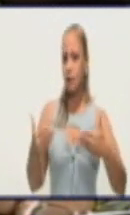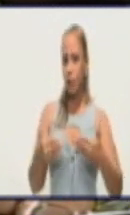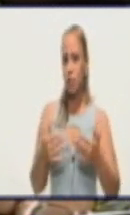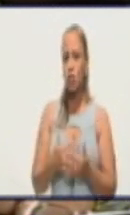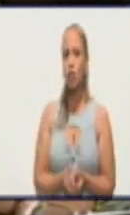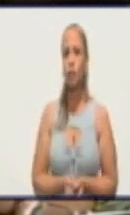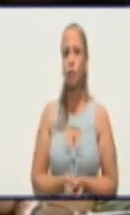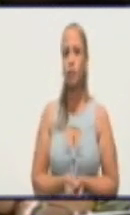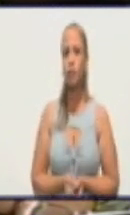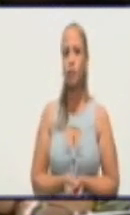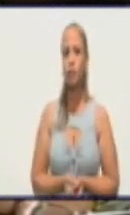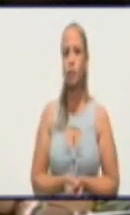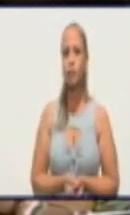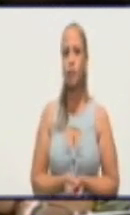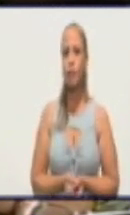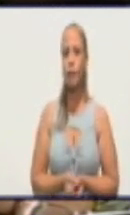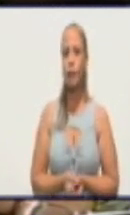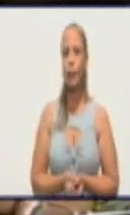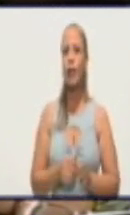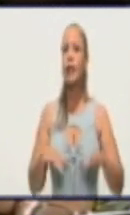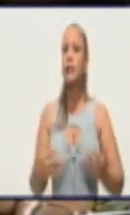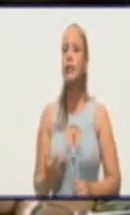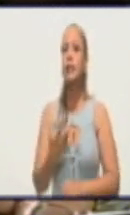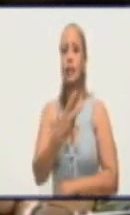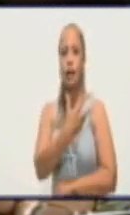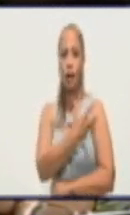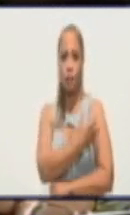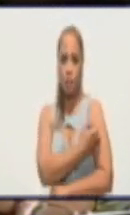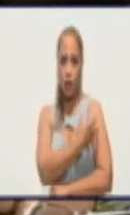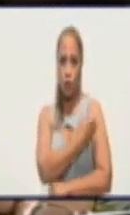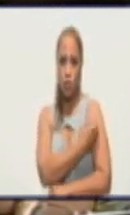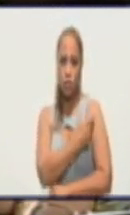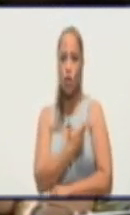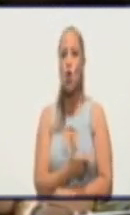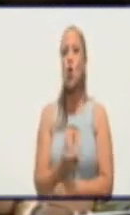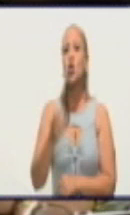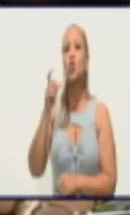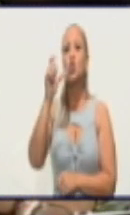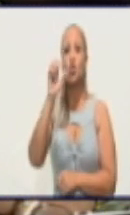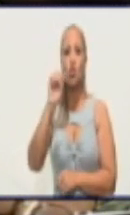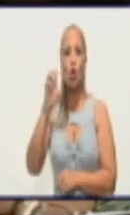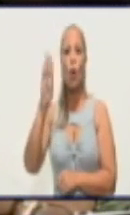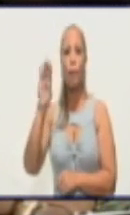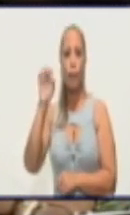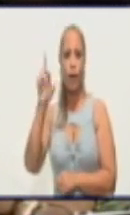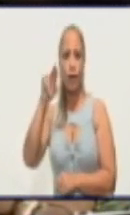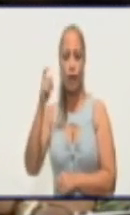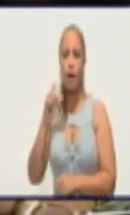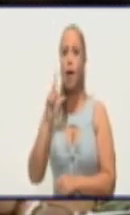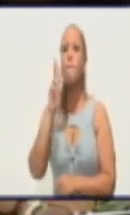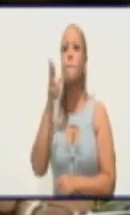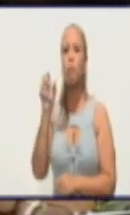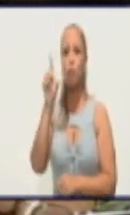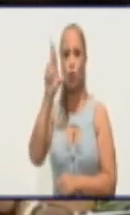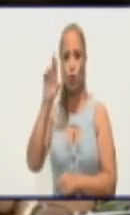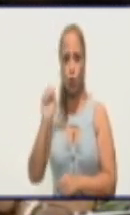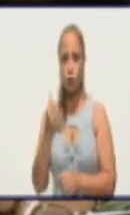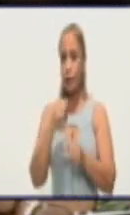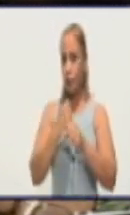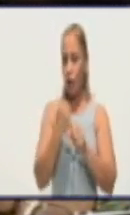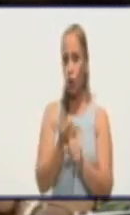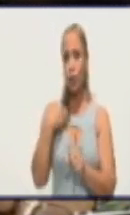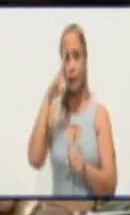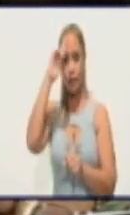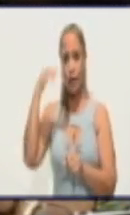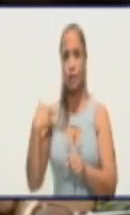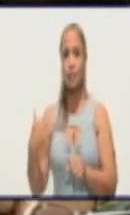en la aplicación de la vacunación con Soberana Plus para los trabajadores de la salud